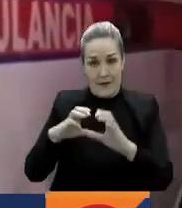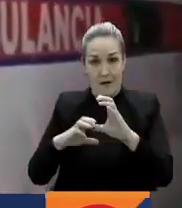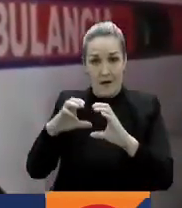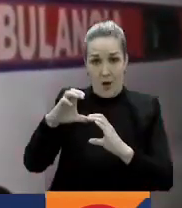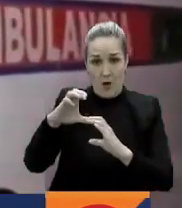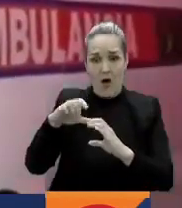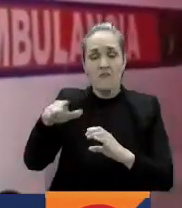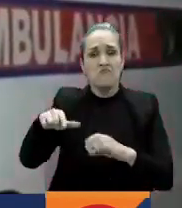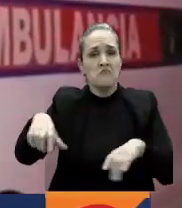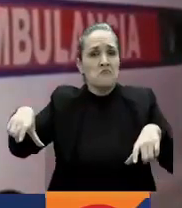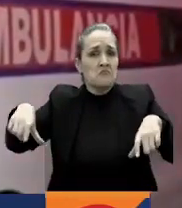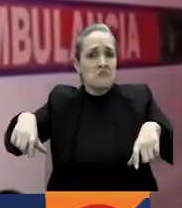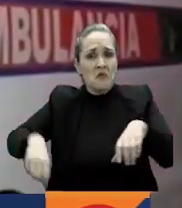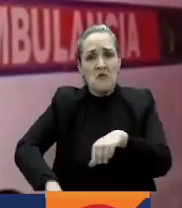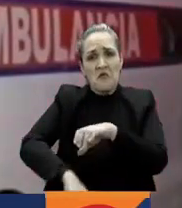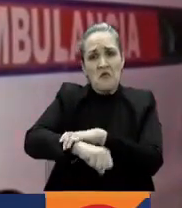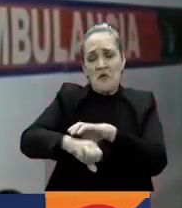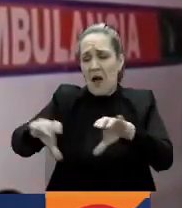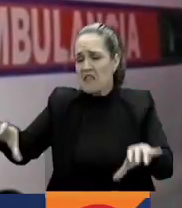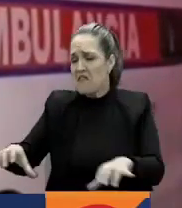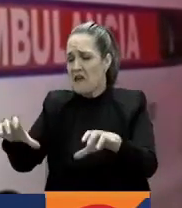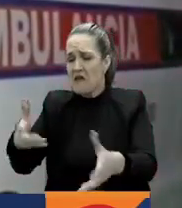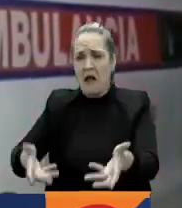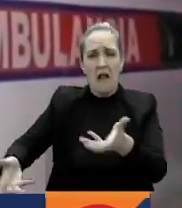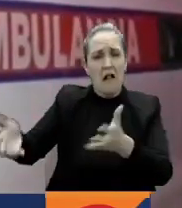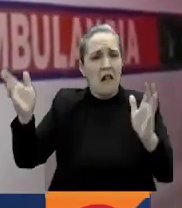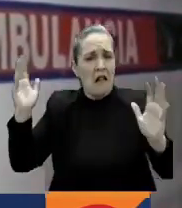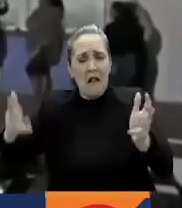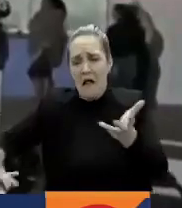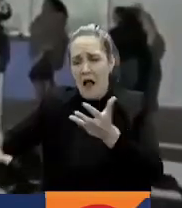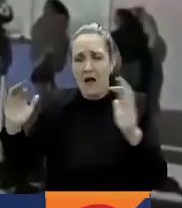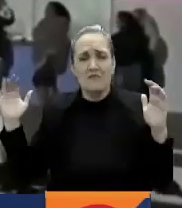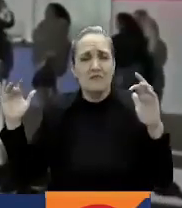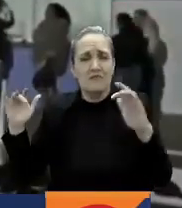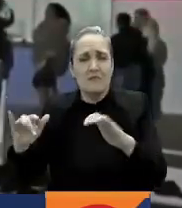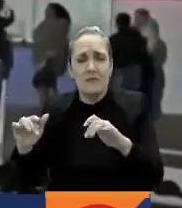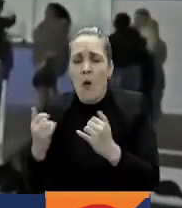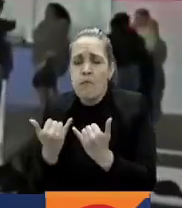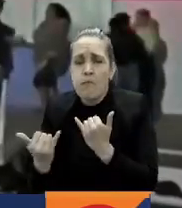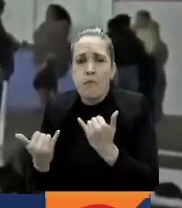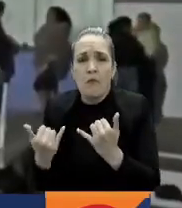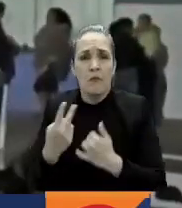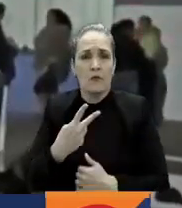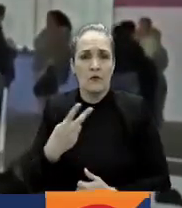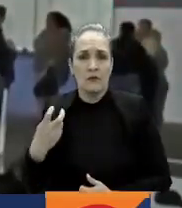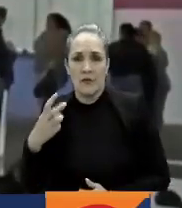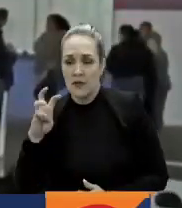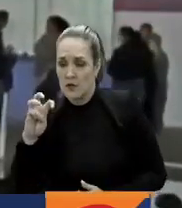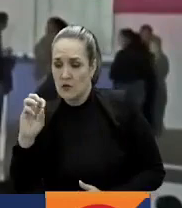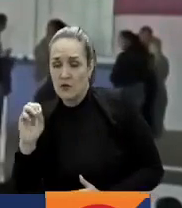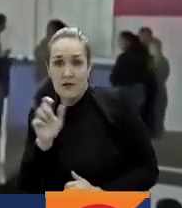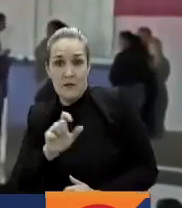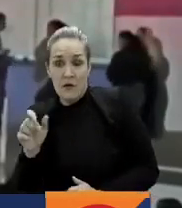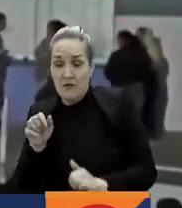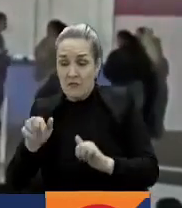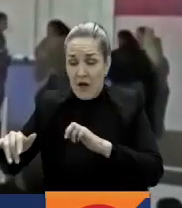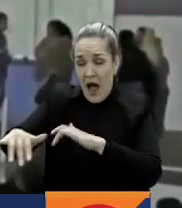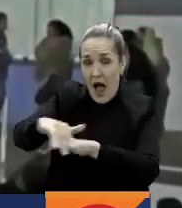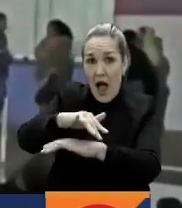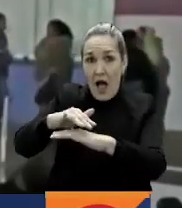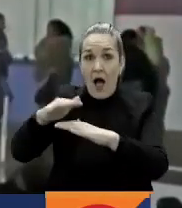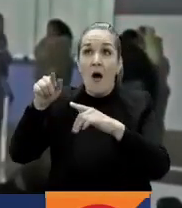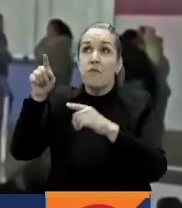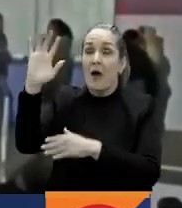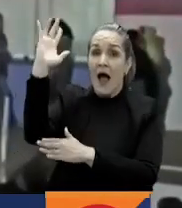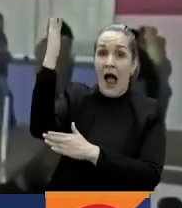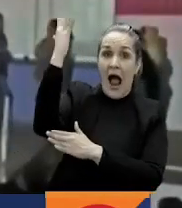una actividad comunitaria y deportiva donde asistían más de 280 personas. Algunas de ellas se refugiaban debajo de un